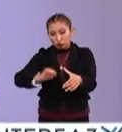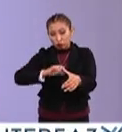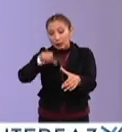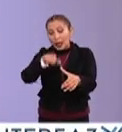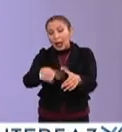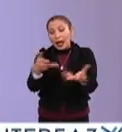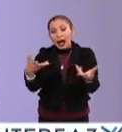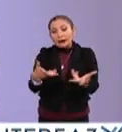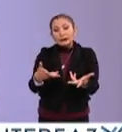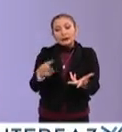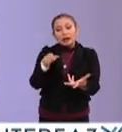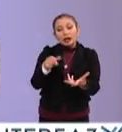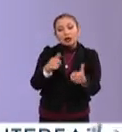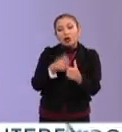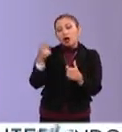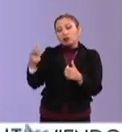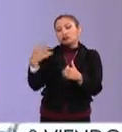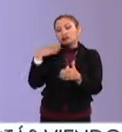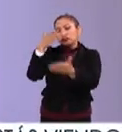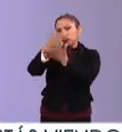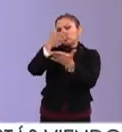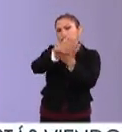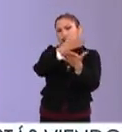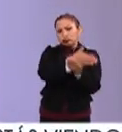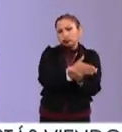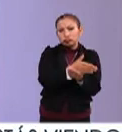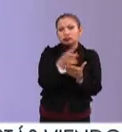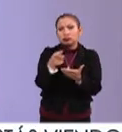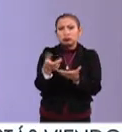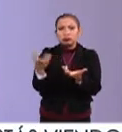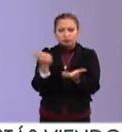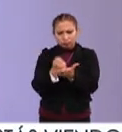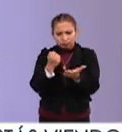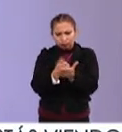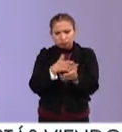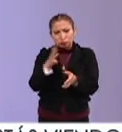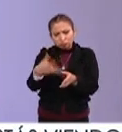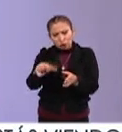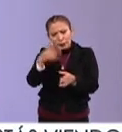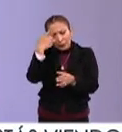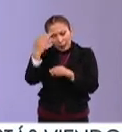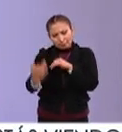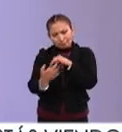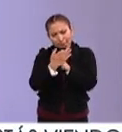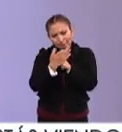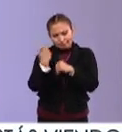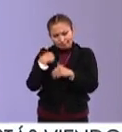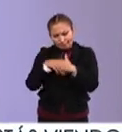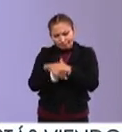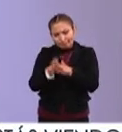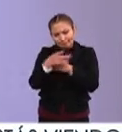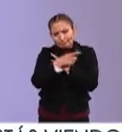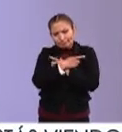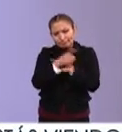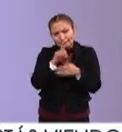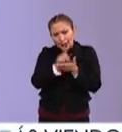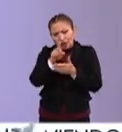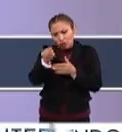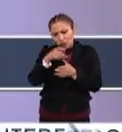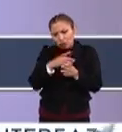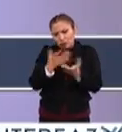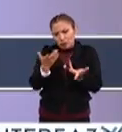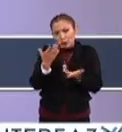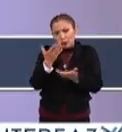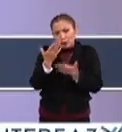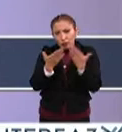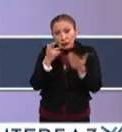han ejercido a través de las instancias correspondientes la búsqueda por acceder al pleno derecho en sus territorios.